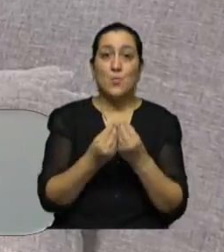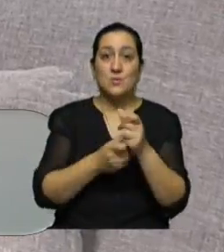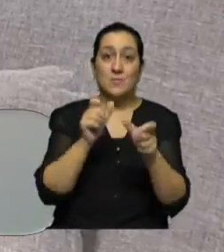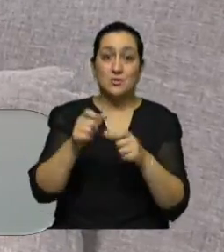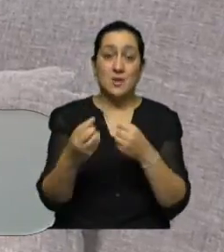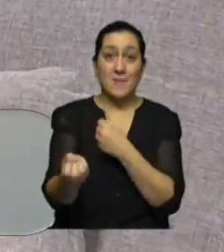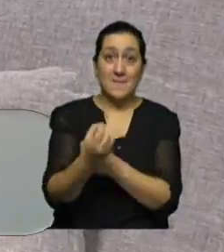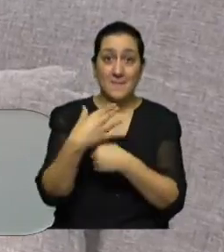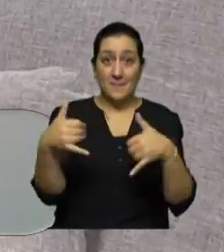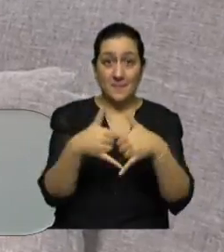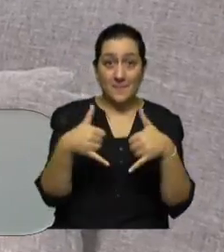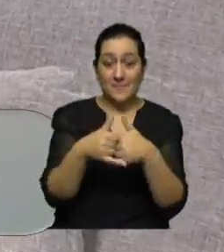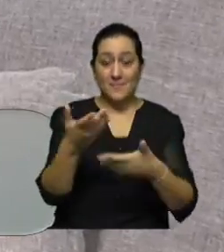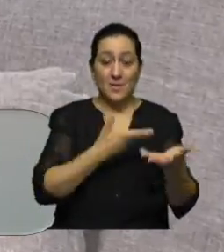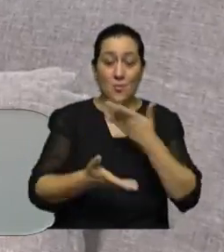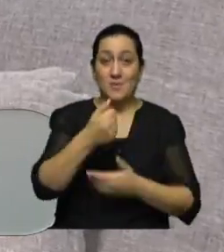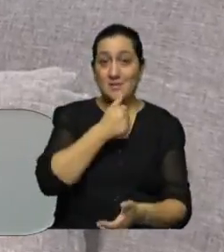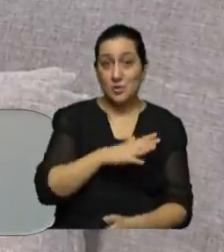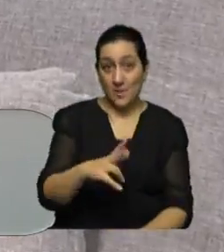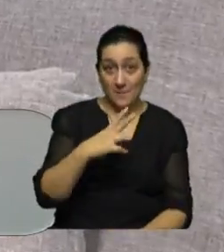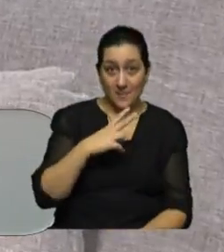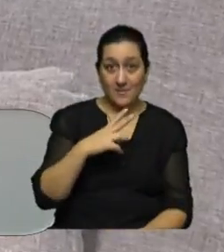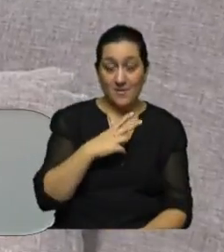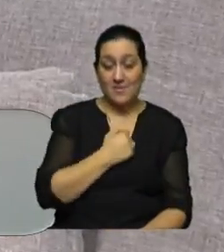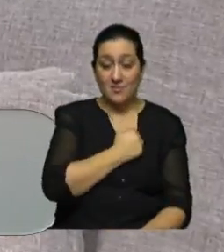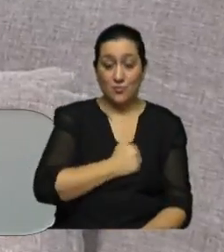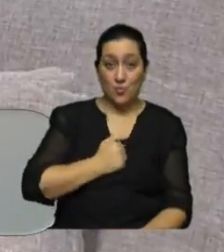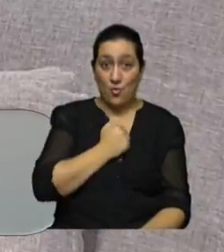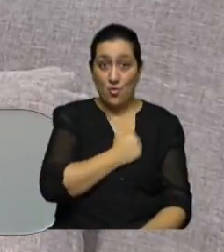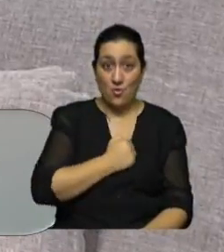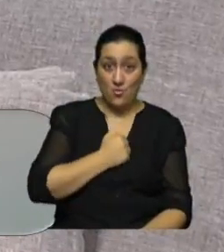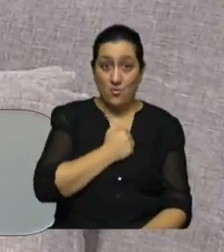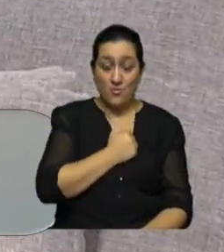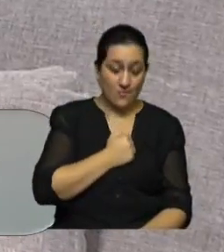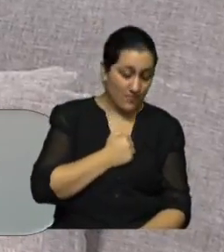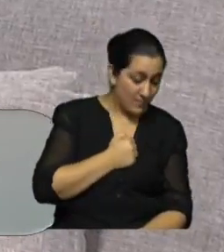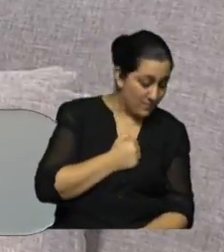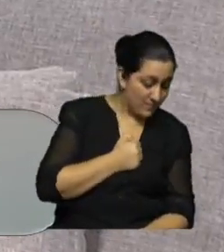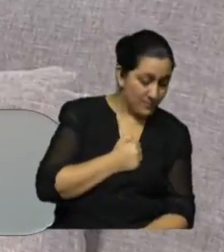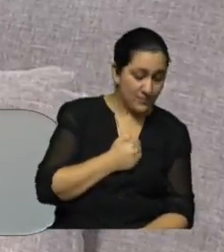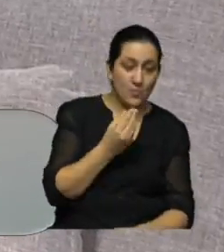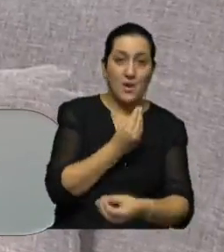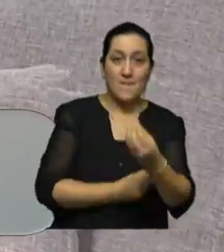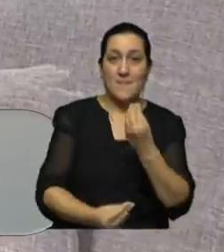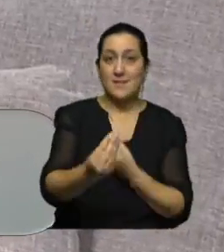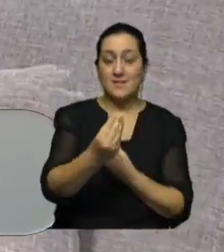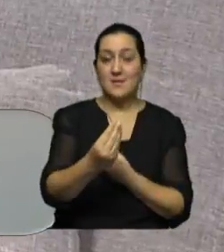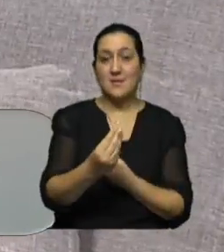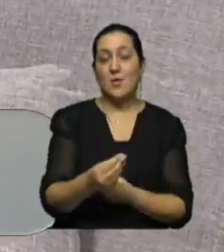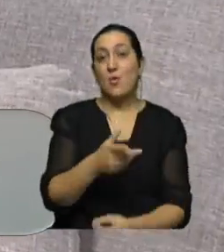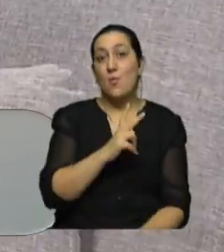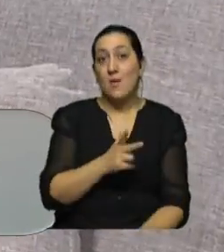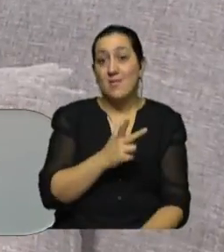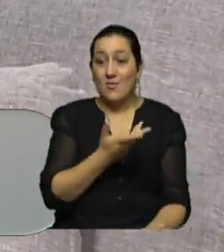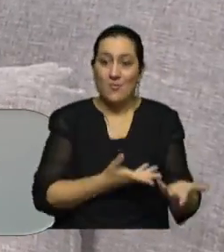y mucha gente me comparte sus historias más íntimas de sus dolores, ¿no? Como en esto de la empatía o de la humanidad compartida, y se